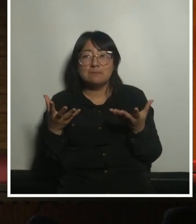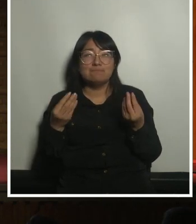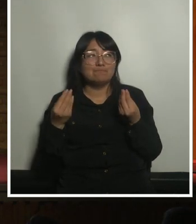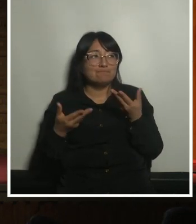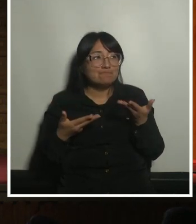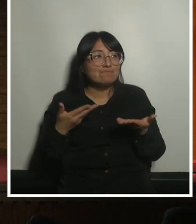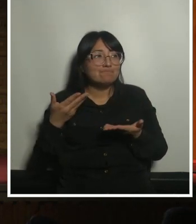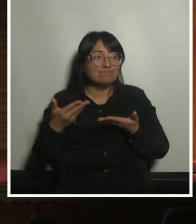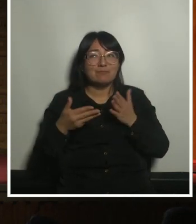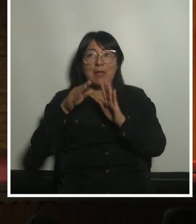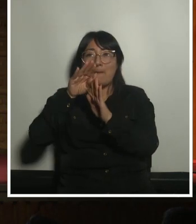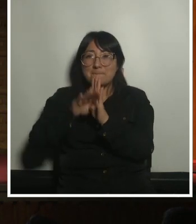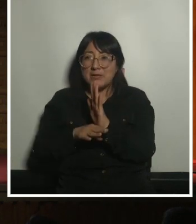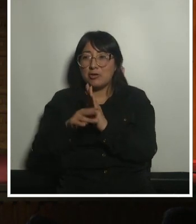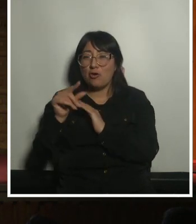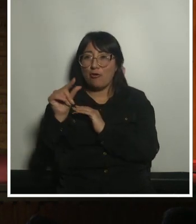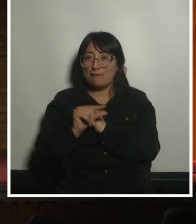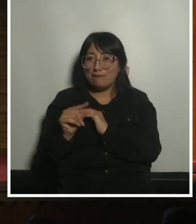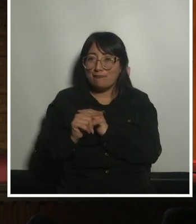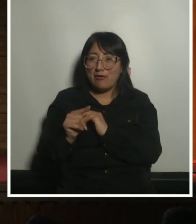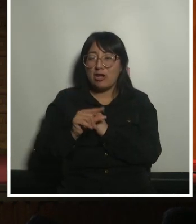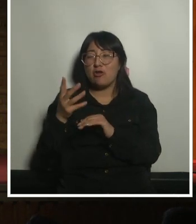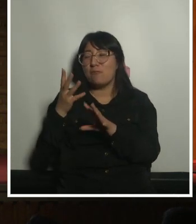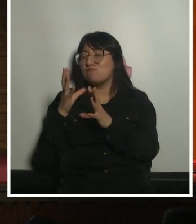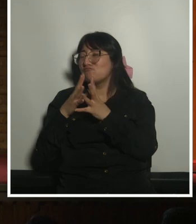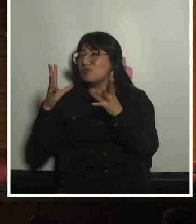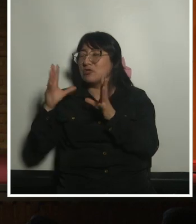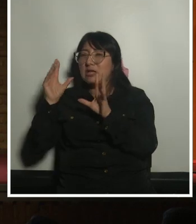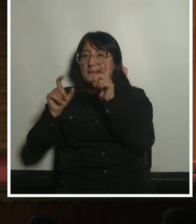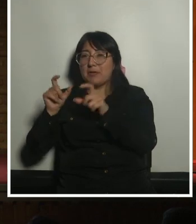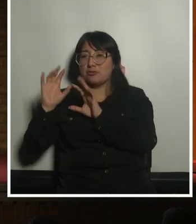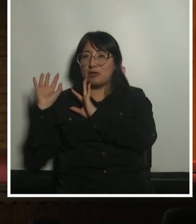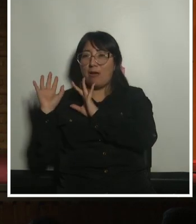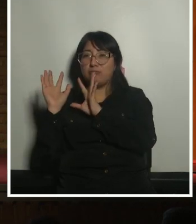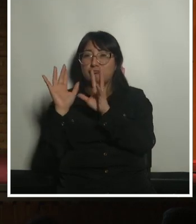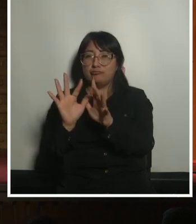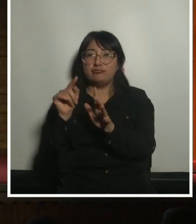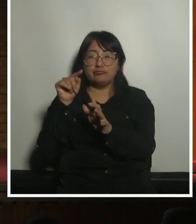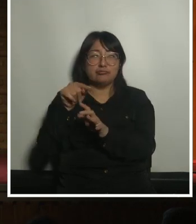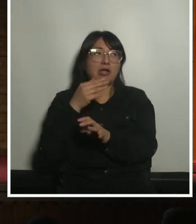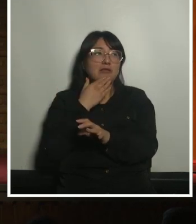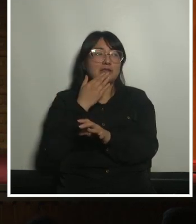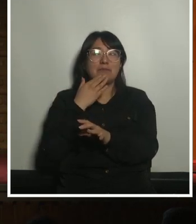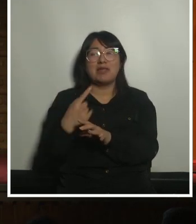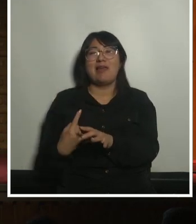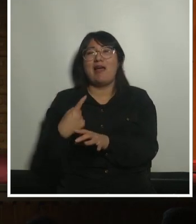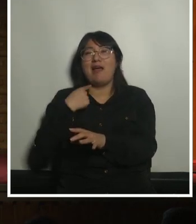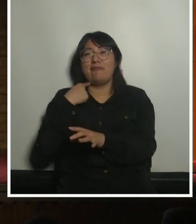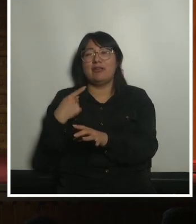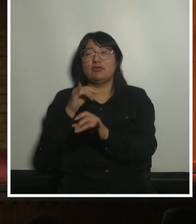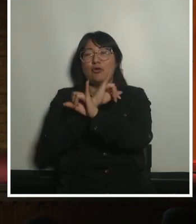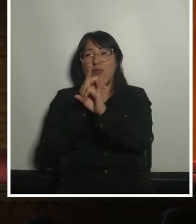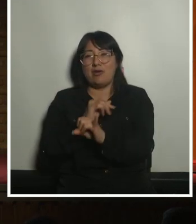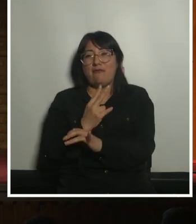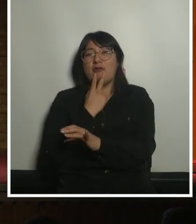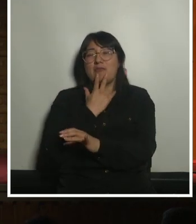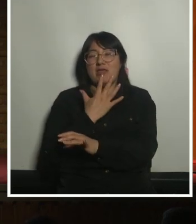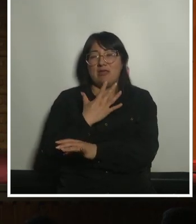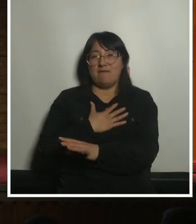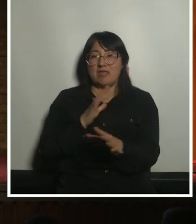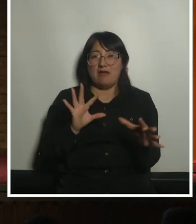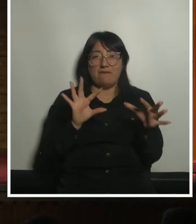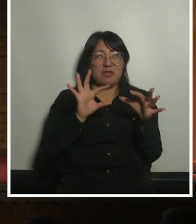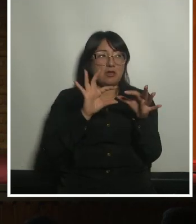de menor valor, se relocalizó mucha gente ahí y también se alteró una forma de vida que estaba vinculada a